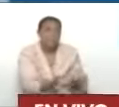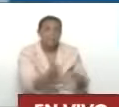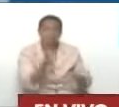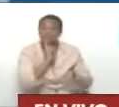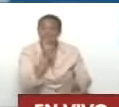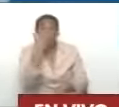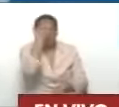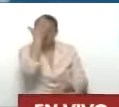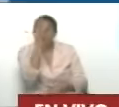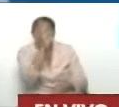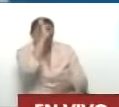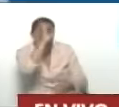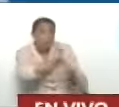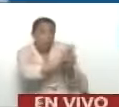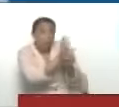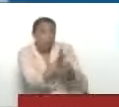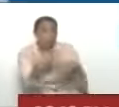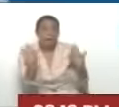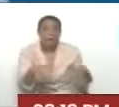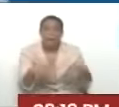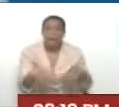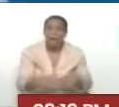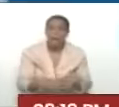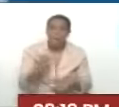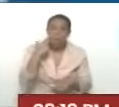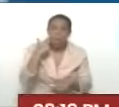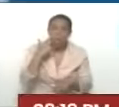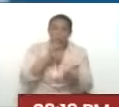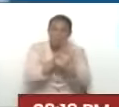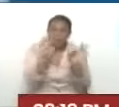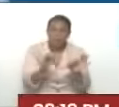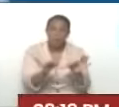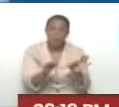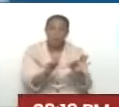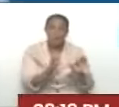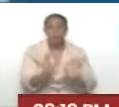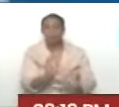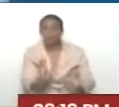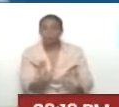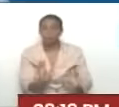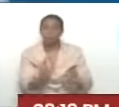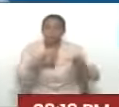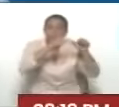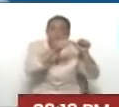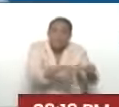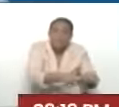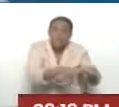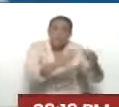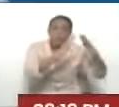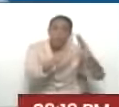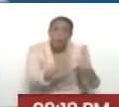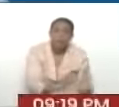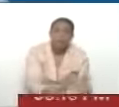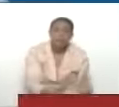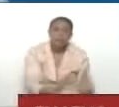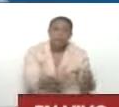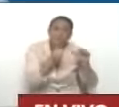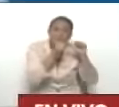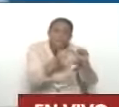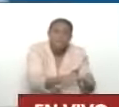mundo. Y aplicamos el método de la